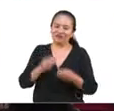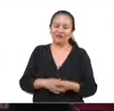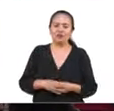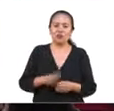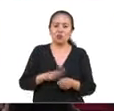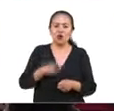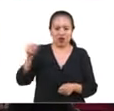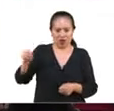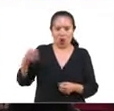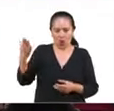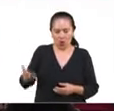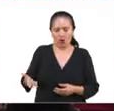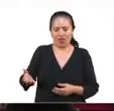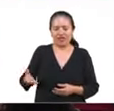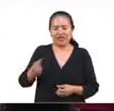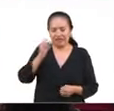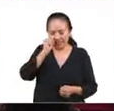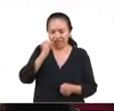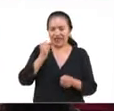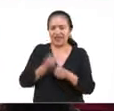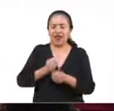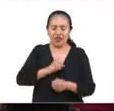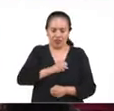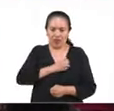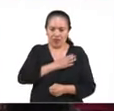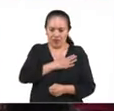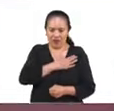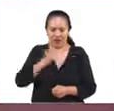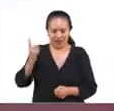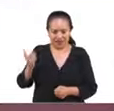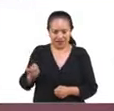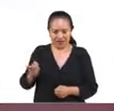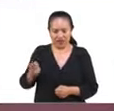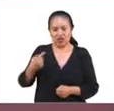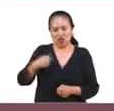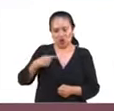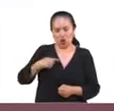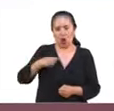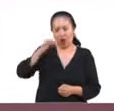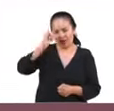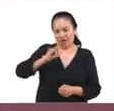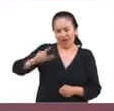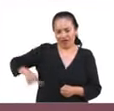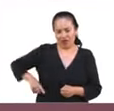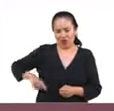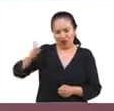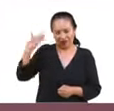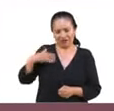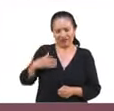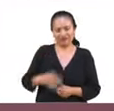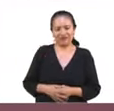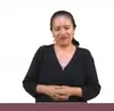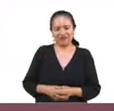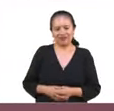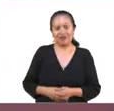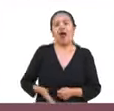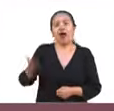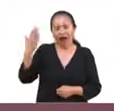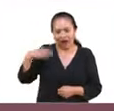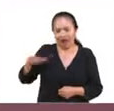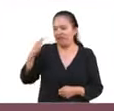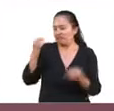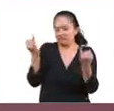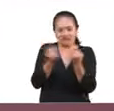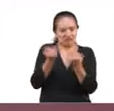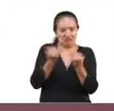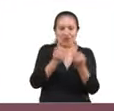como ella hoy es secretaria de Bienestar y su servidora jefa de gobierno, también nos tocó estar tocando casa